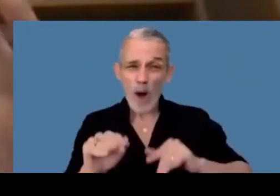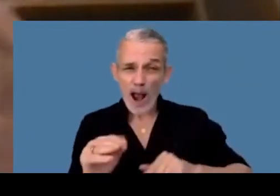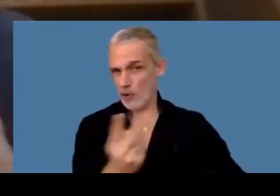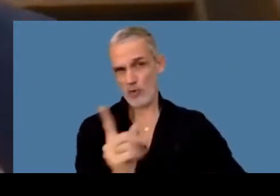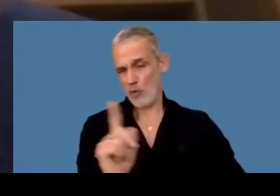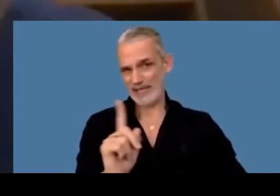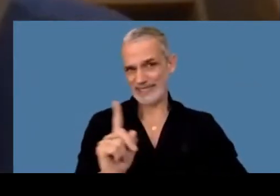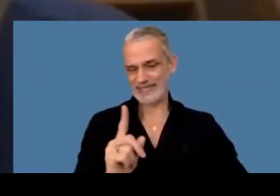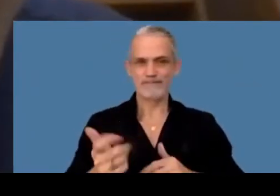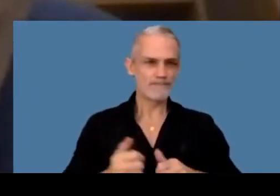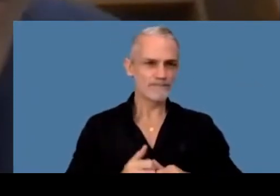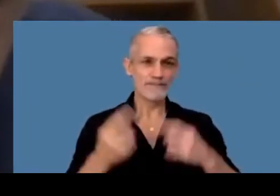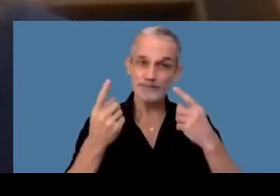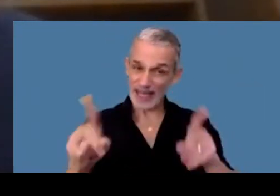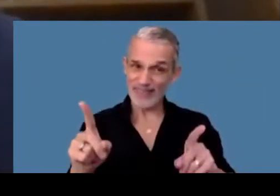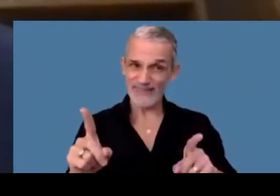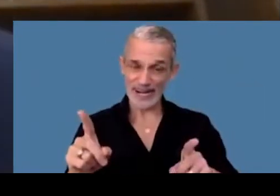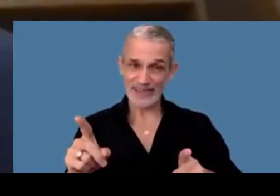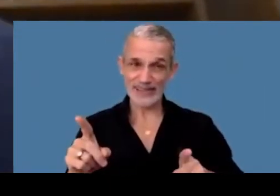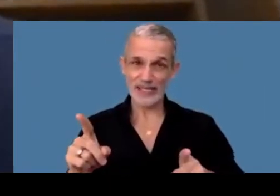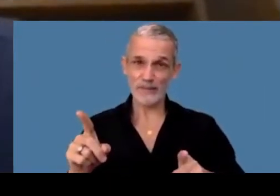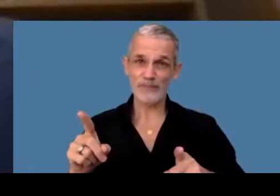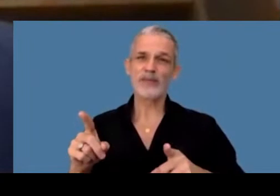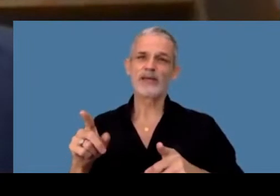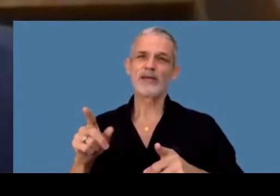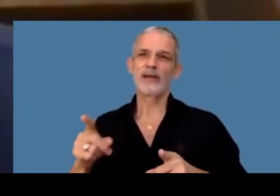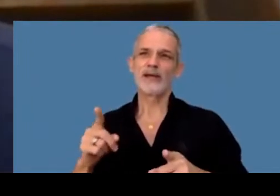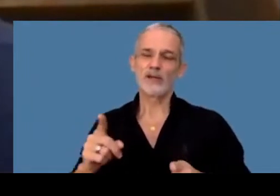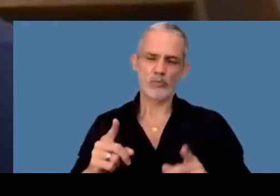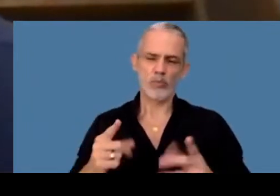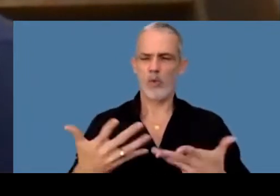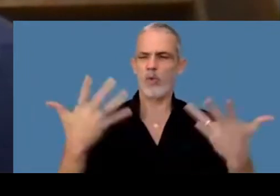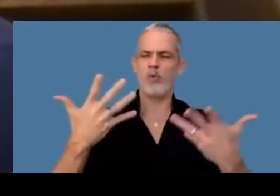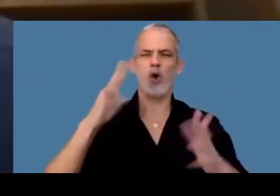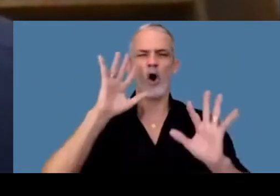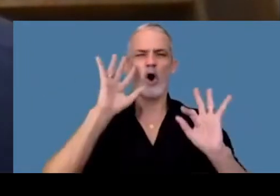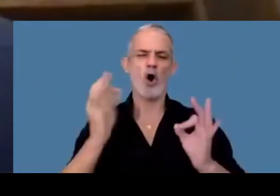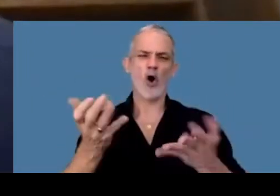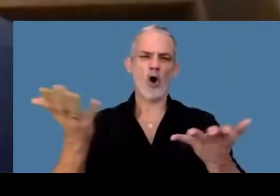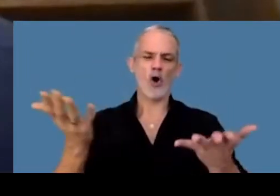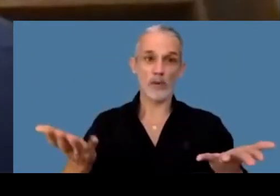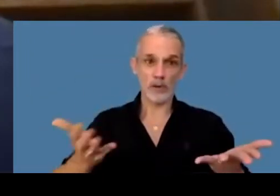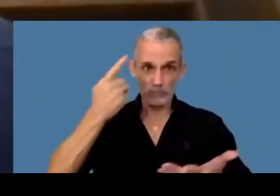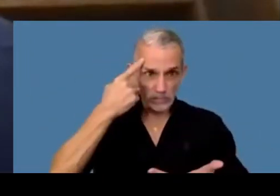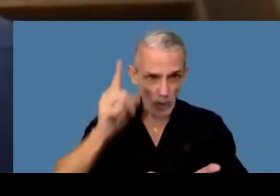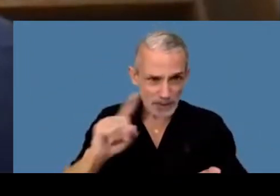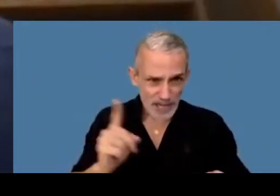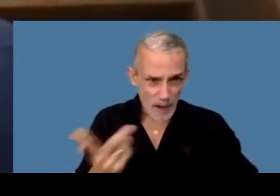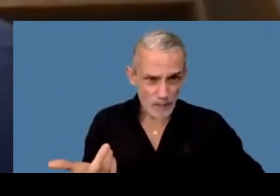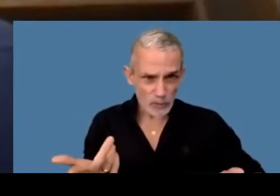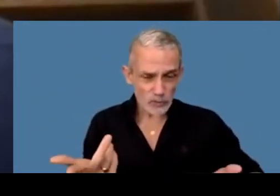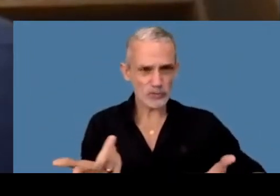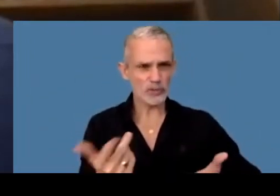Y esto es tan evidente que a veces no lo tenemos en cuenta. Esto es tan evidente que a veces no lo tenemos en